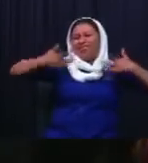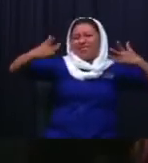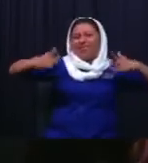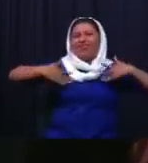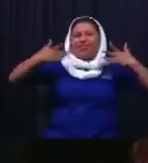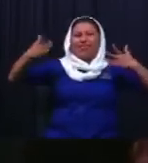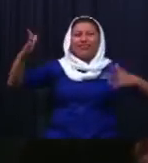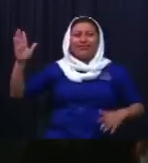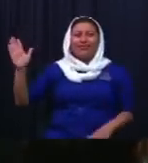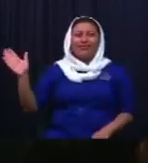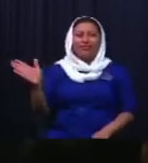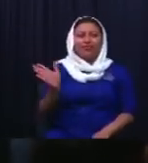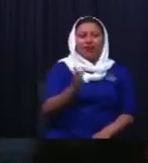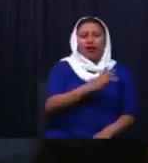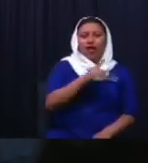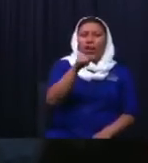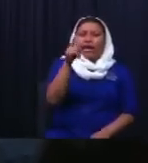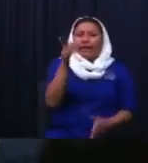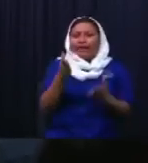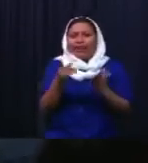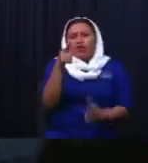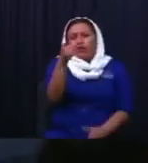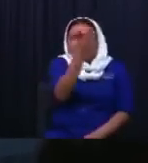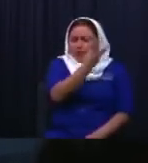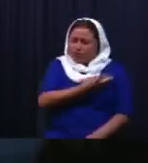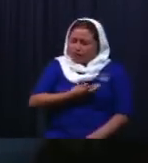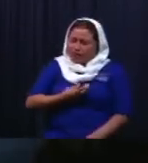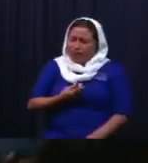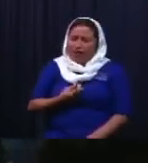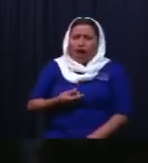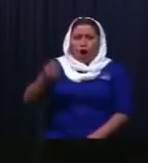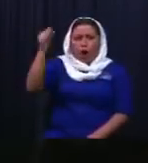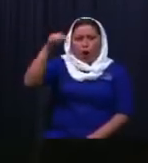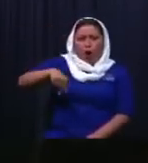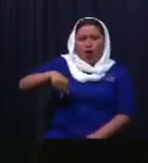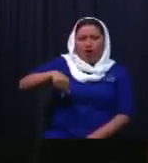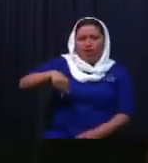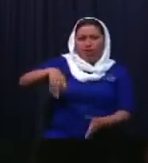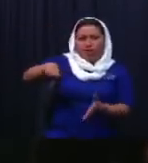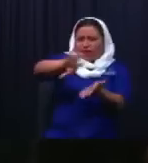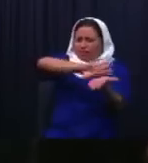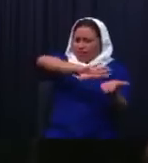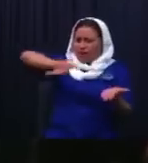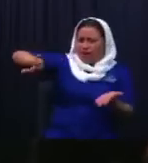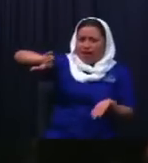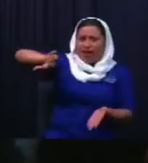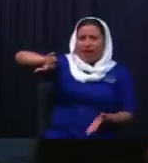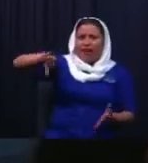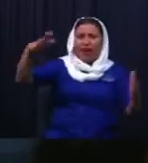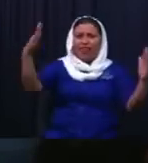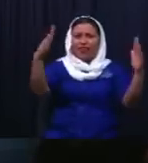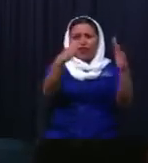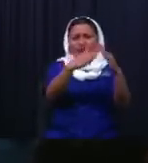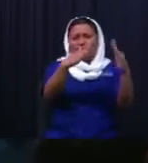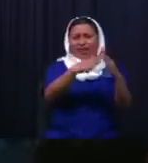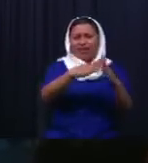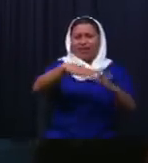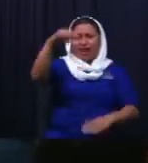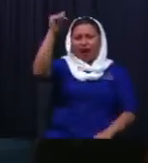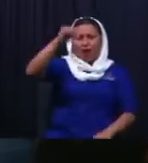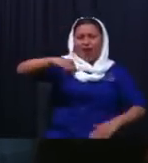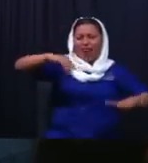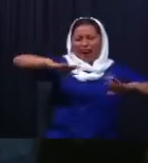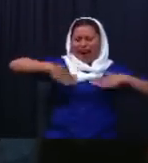Sí, sí. Venías triste ya no más. ¡Hay alegría! ¡Hay alegría!